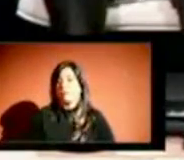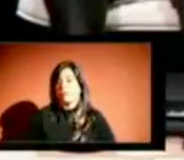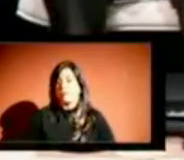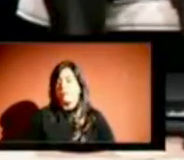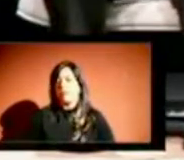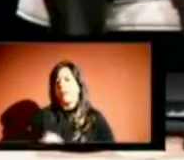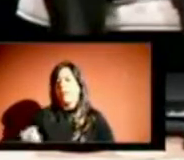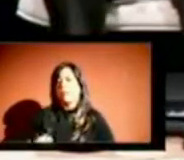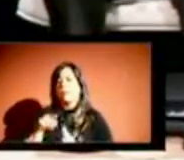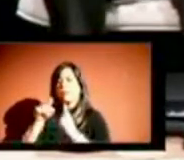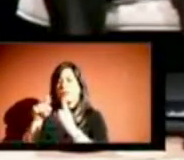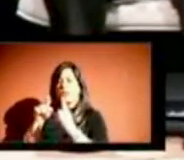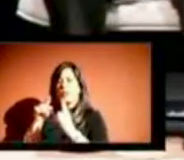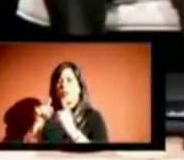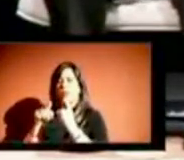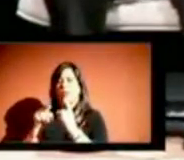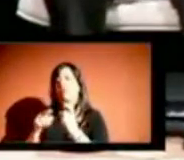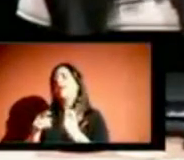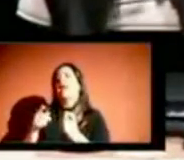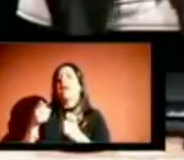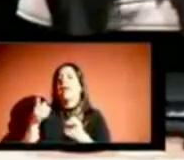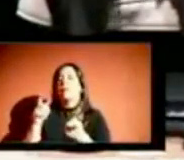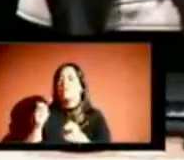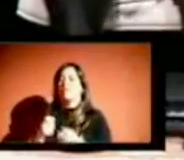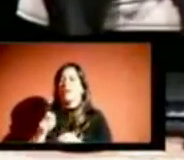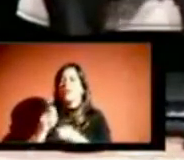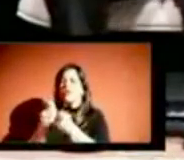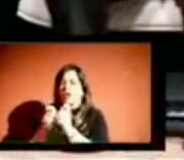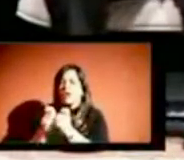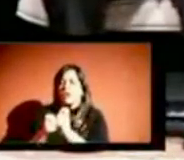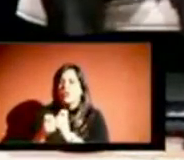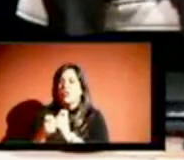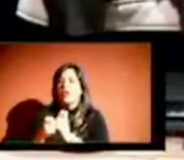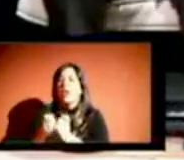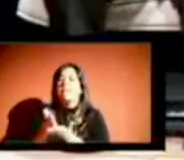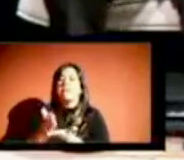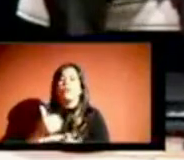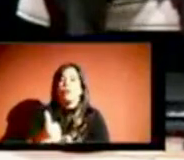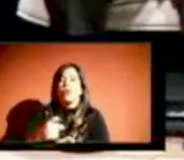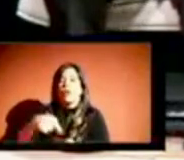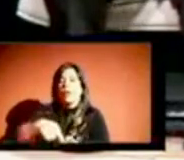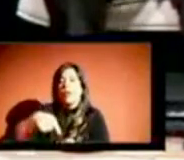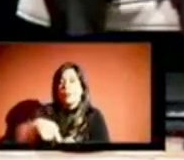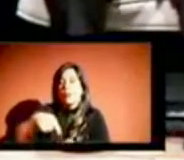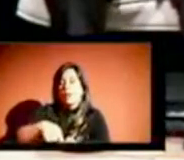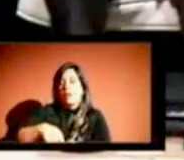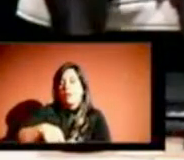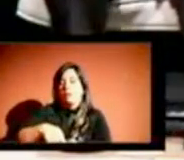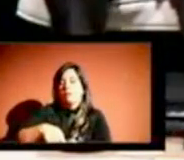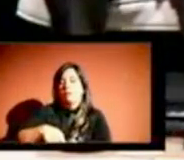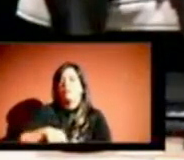El propósito principal de esa enmienda al presupuesto es presupuestar el pago de la deuda acordada.